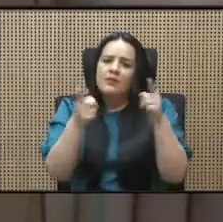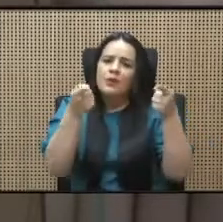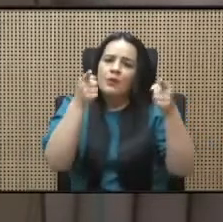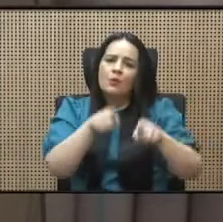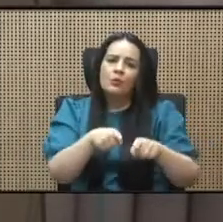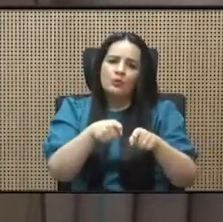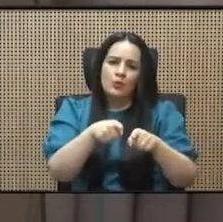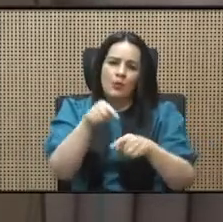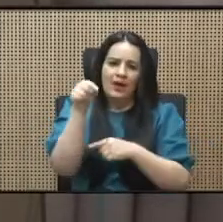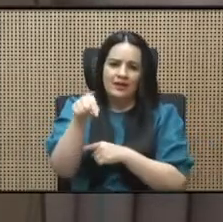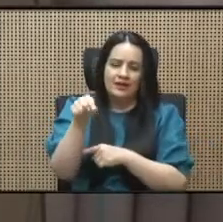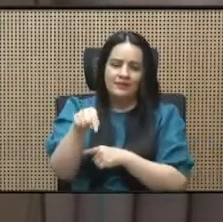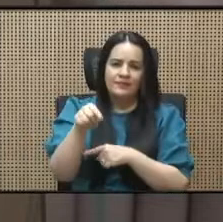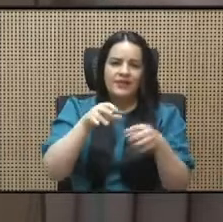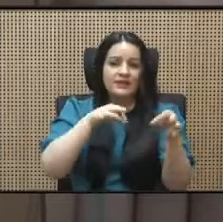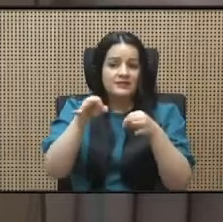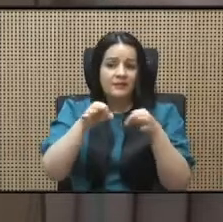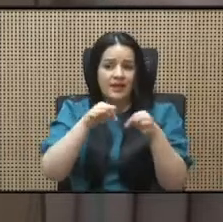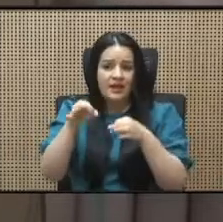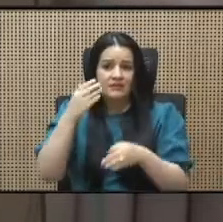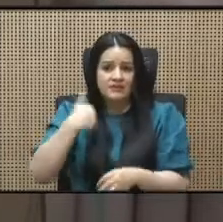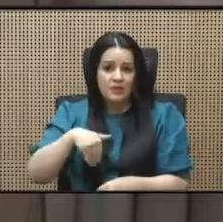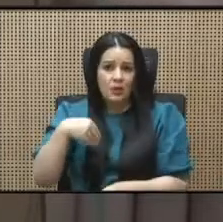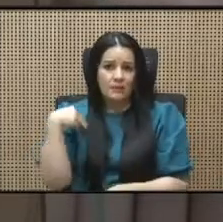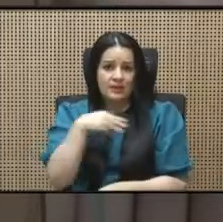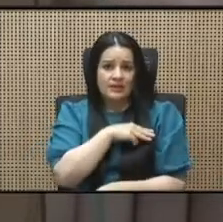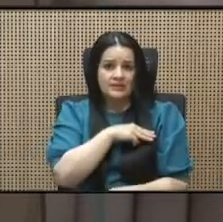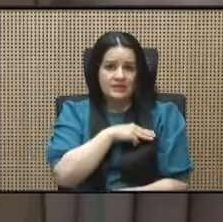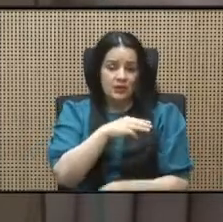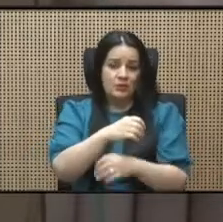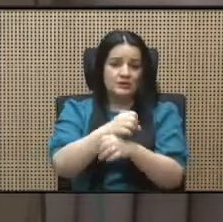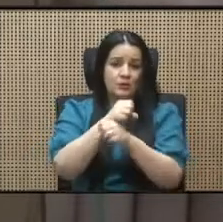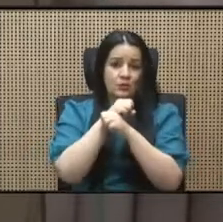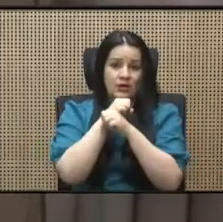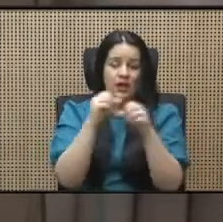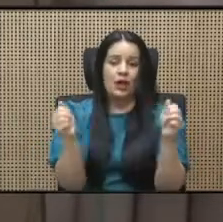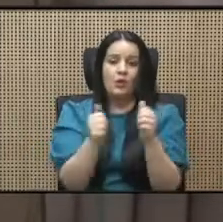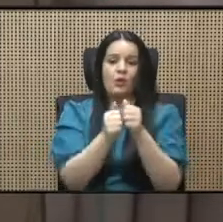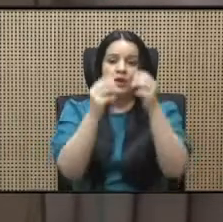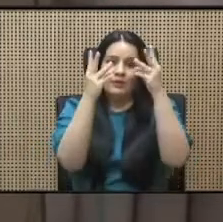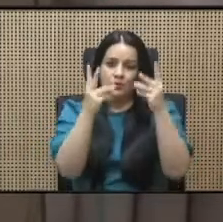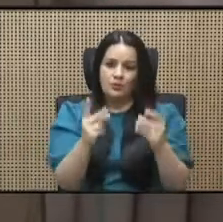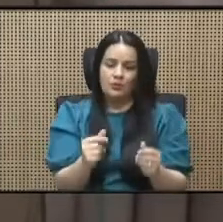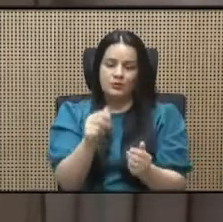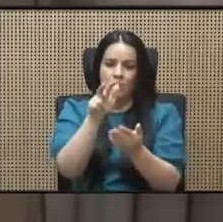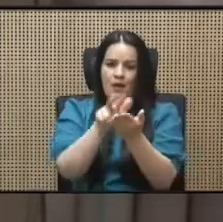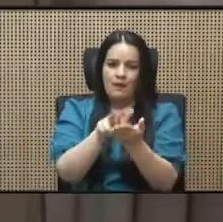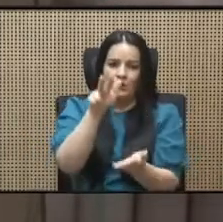aquí? Explicaban los señores del Ministerio de Seguridad que con el presupuesto aprobado